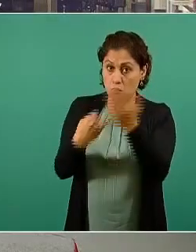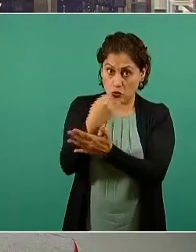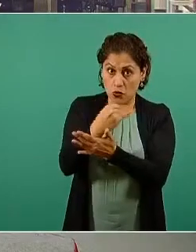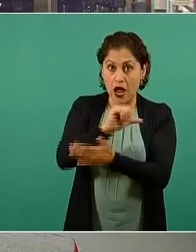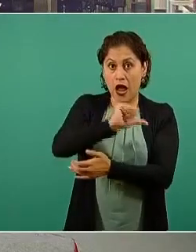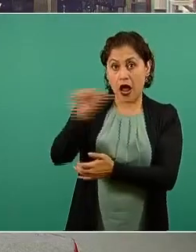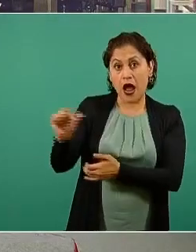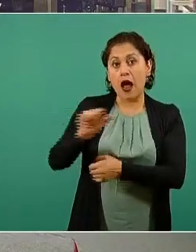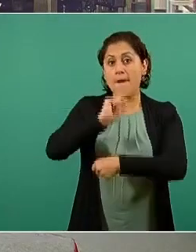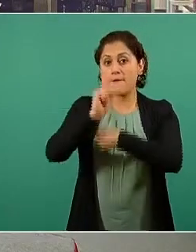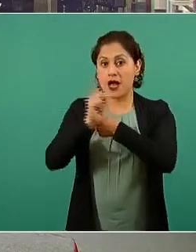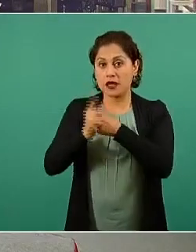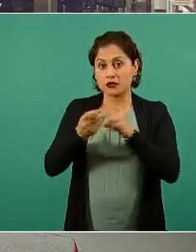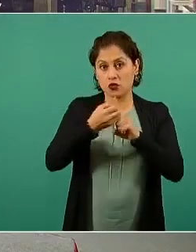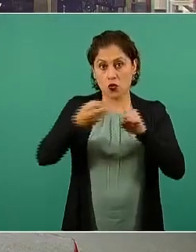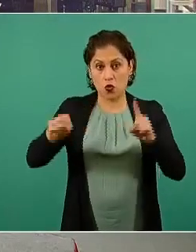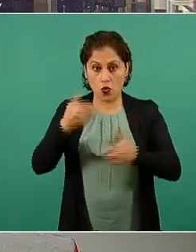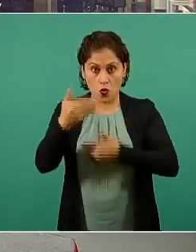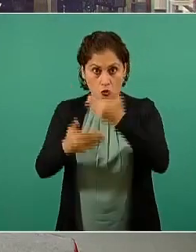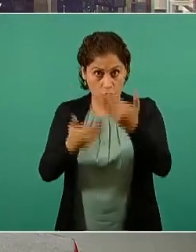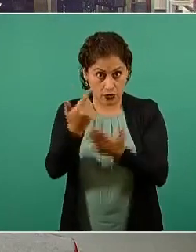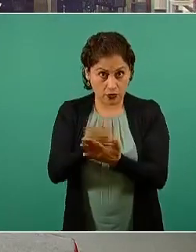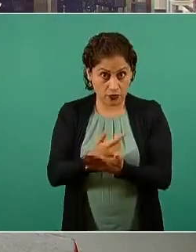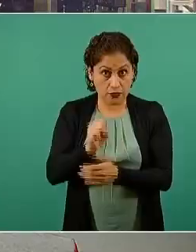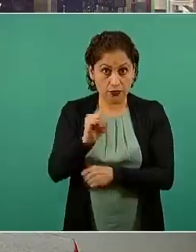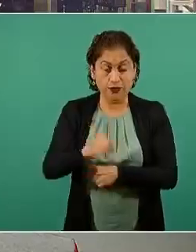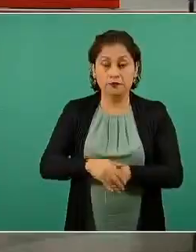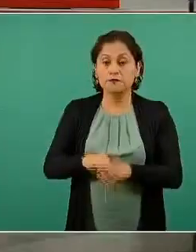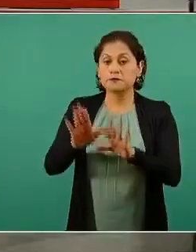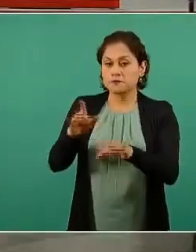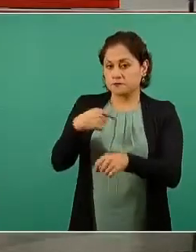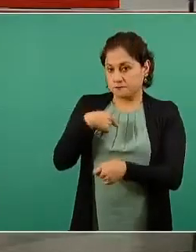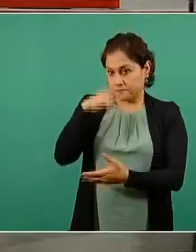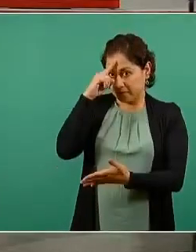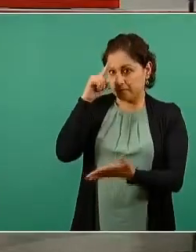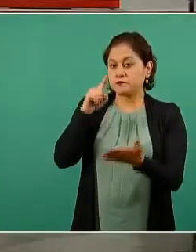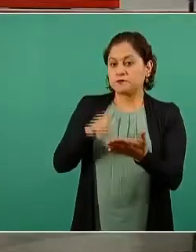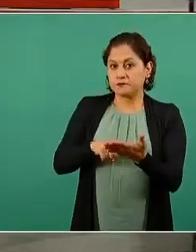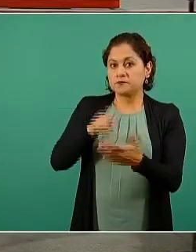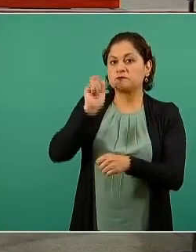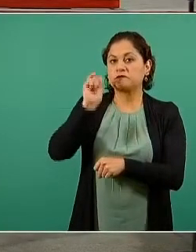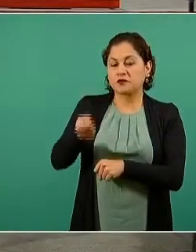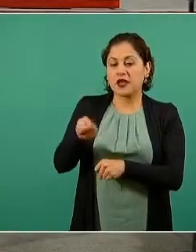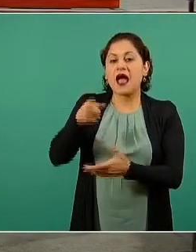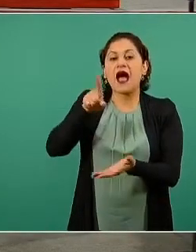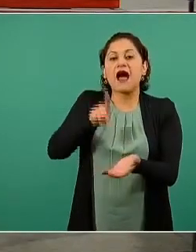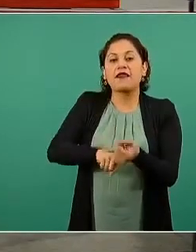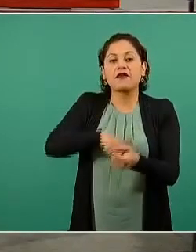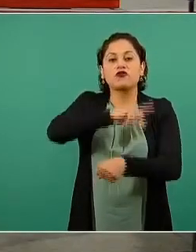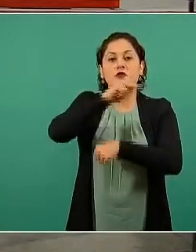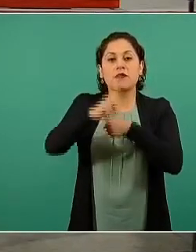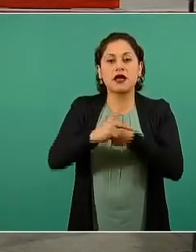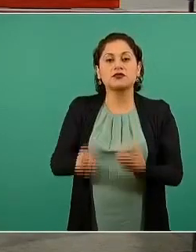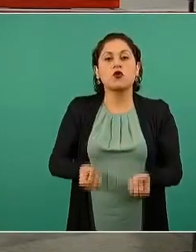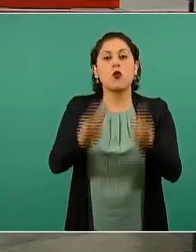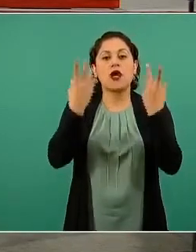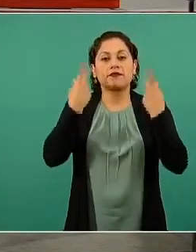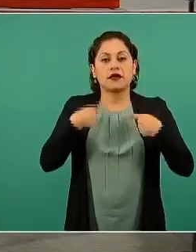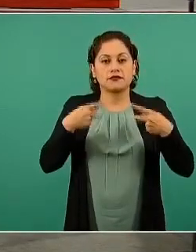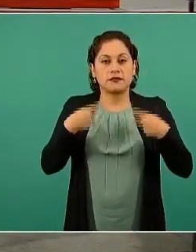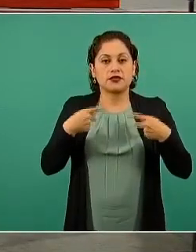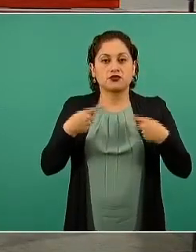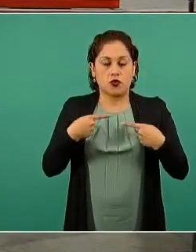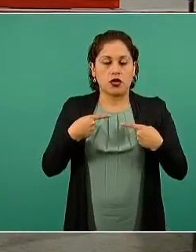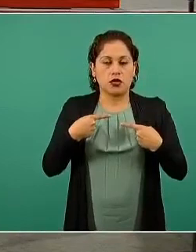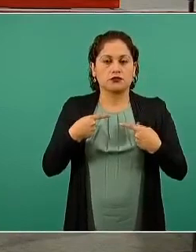países van a ser los siguientes en las entregas. La lógica es sobre todo de cantidad de población que se hizo para que sea lo más